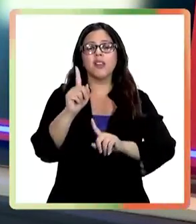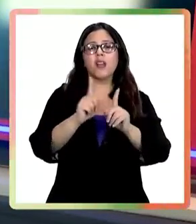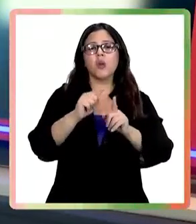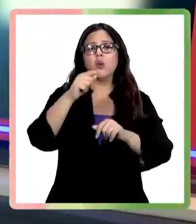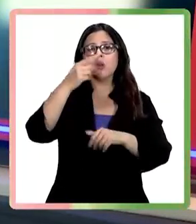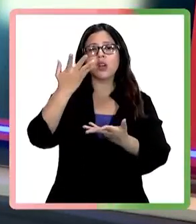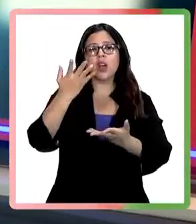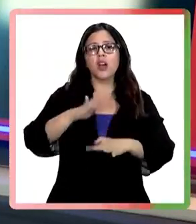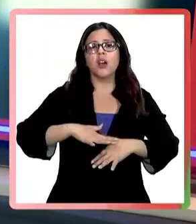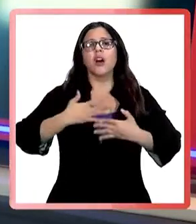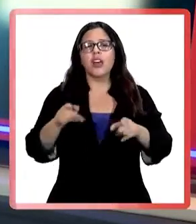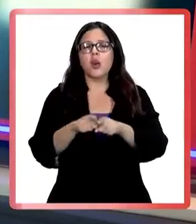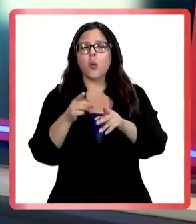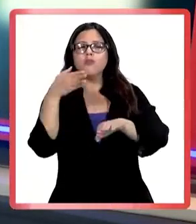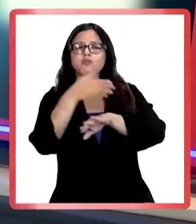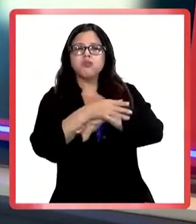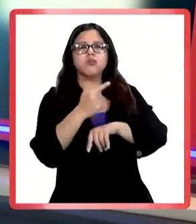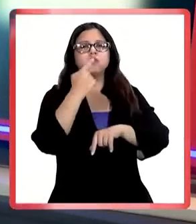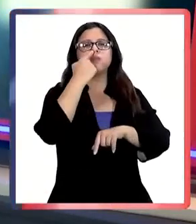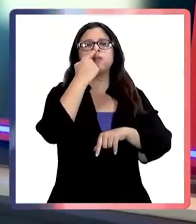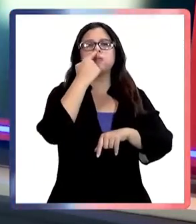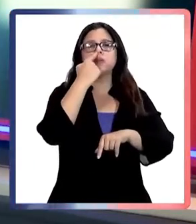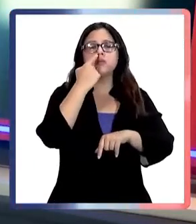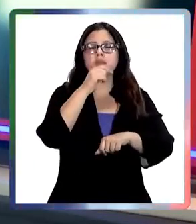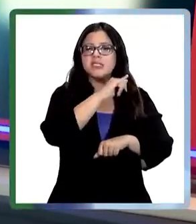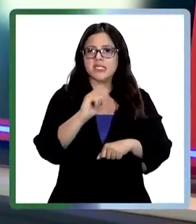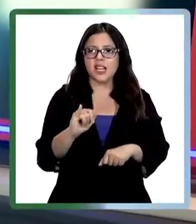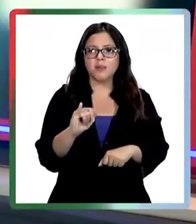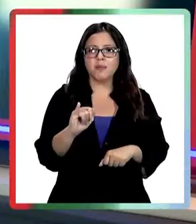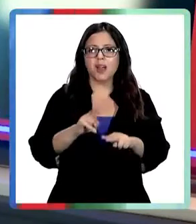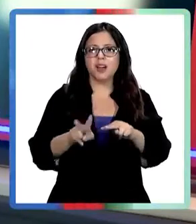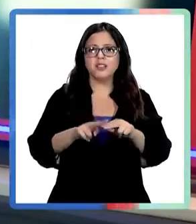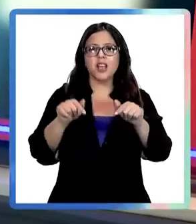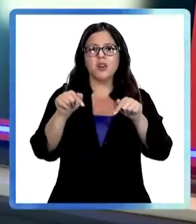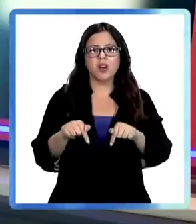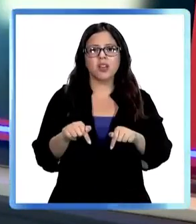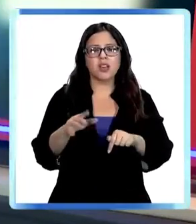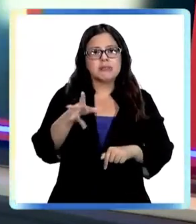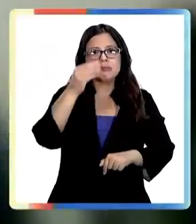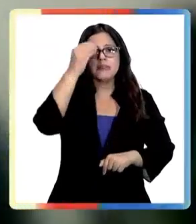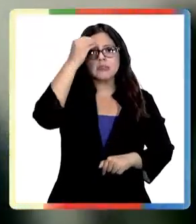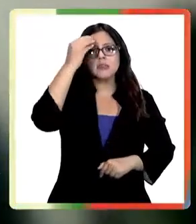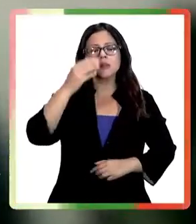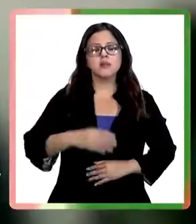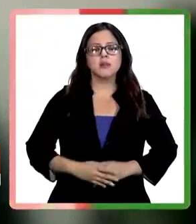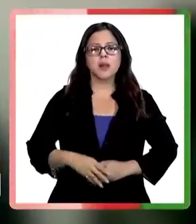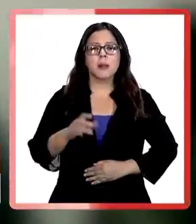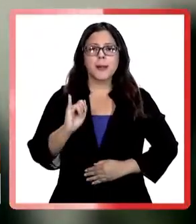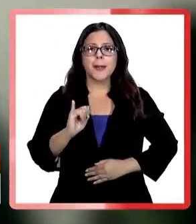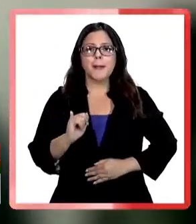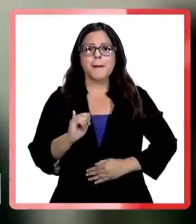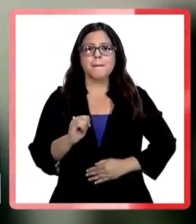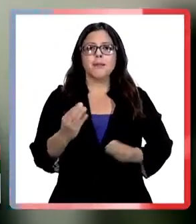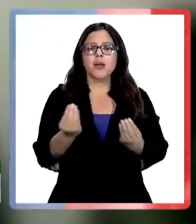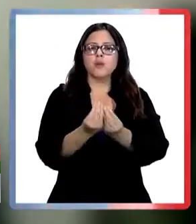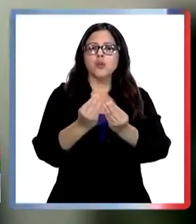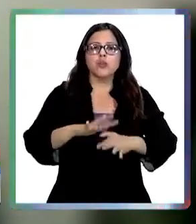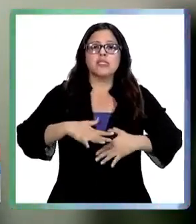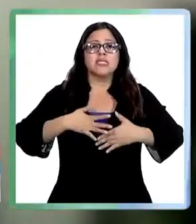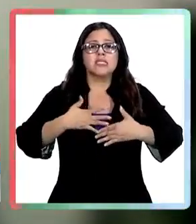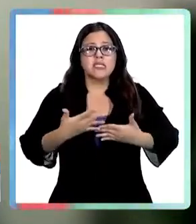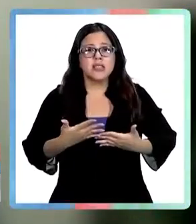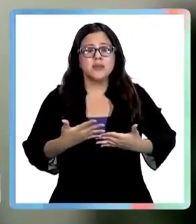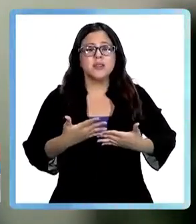síntomas, ir a testearse, yo creo que hay que tener siempre esa opción aquí en mente, ¿verdad? Sí, hay muchos síntomas común